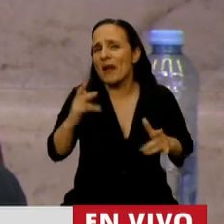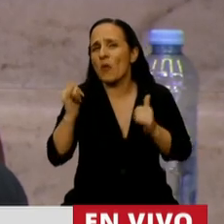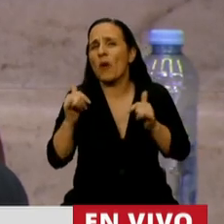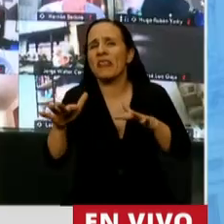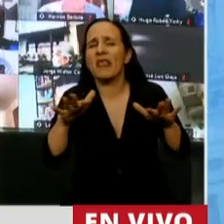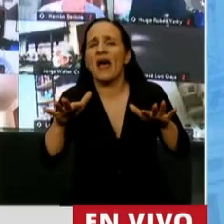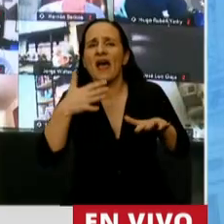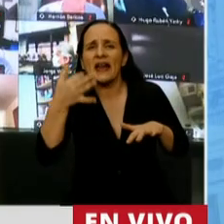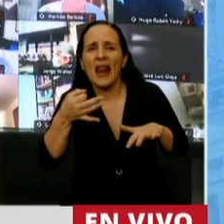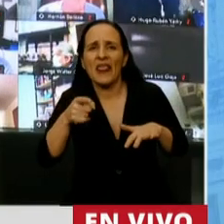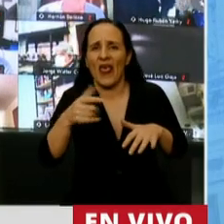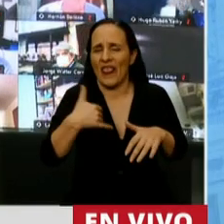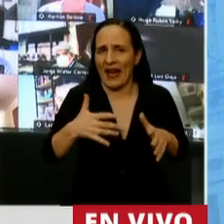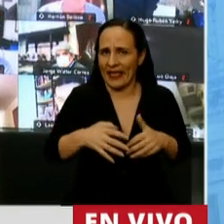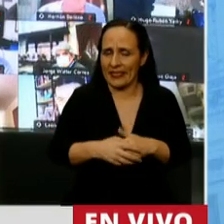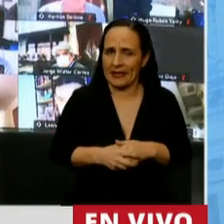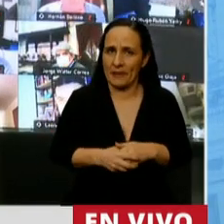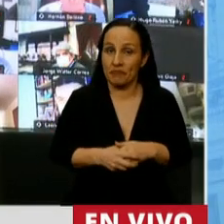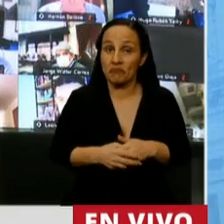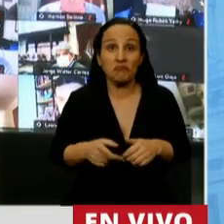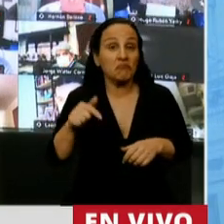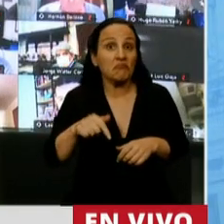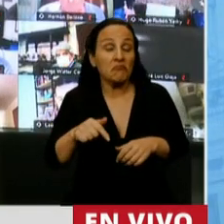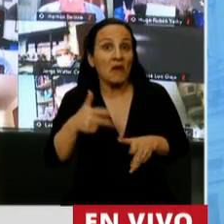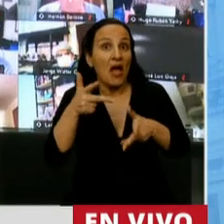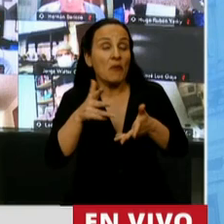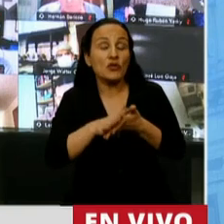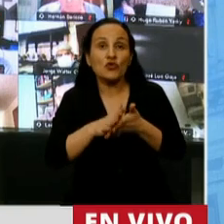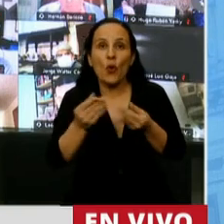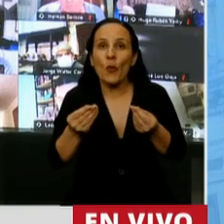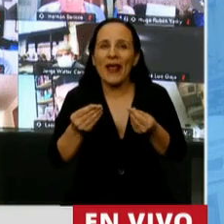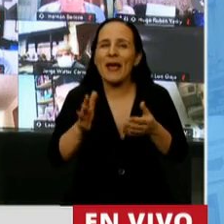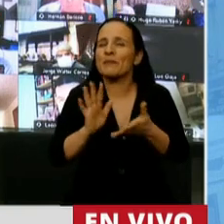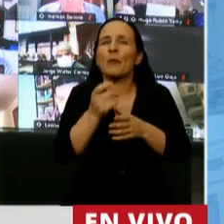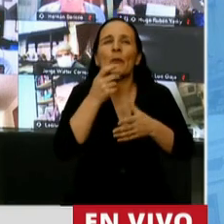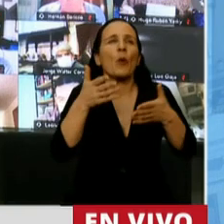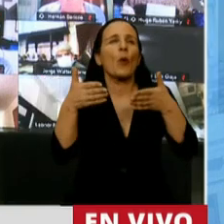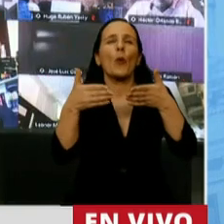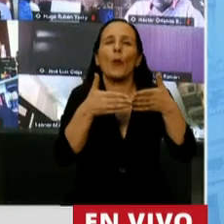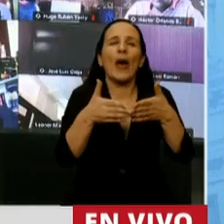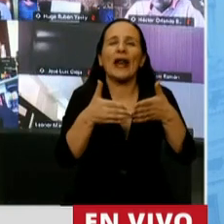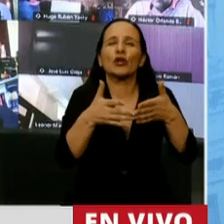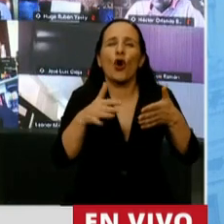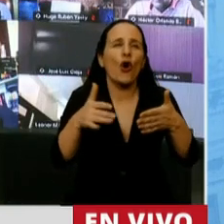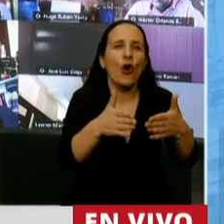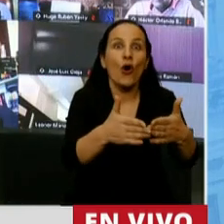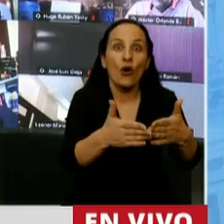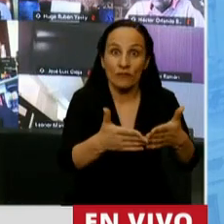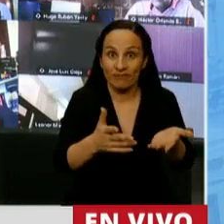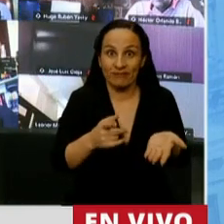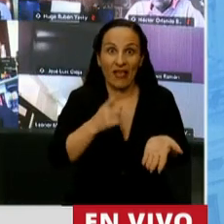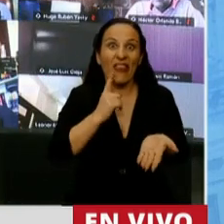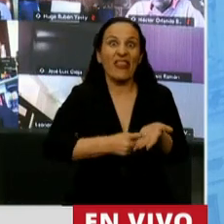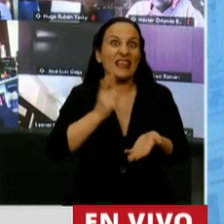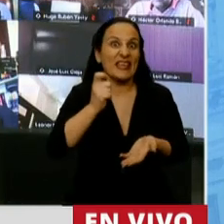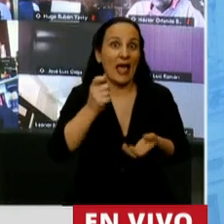argentina y en este caso hablar del rumbo en un barco el rumbo es la dirección que tiene es una decisión del